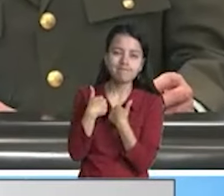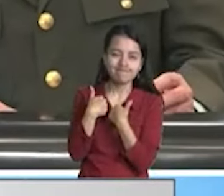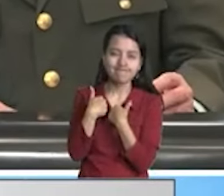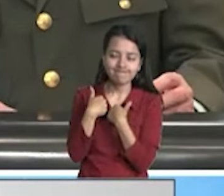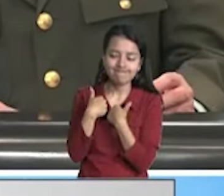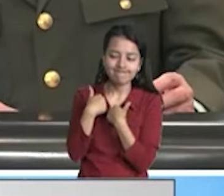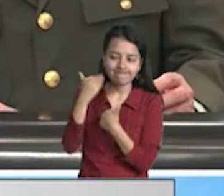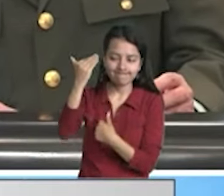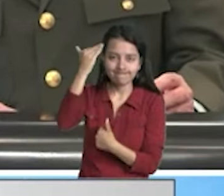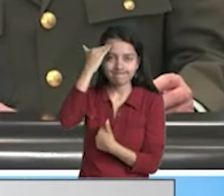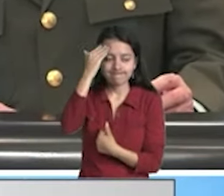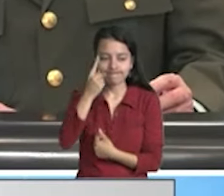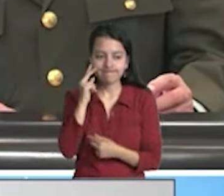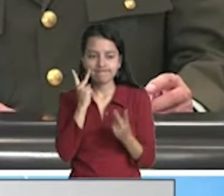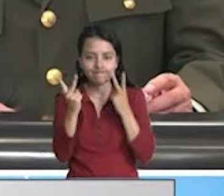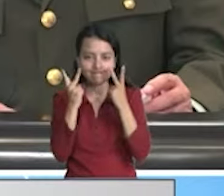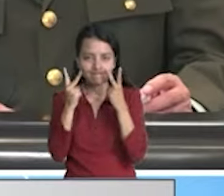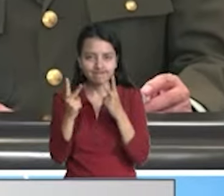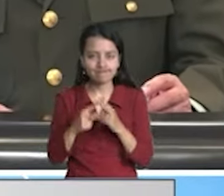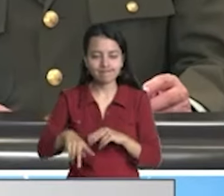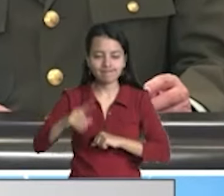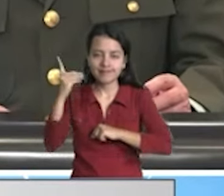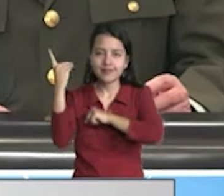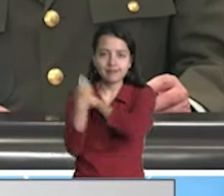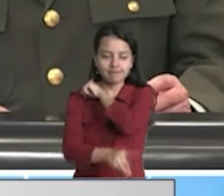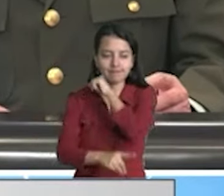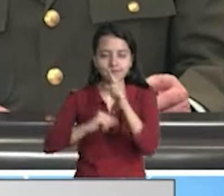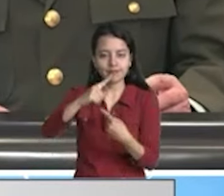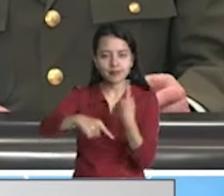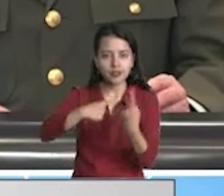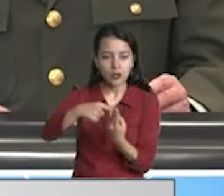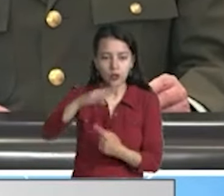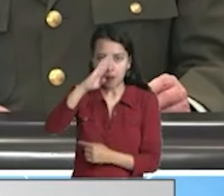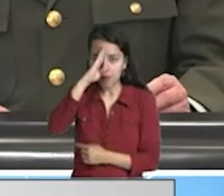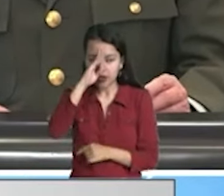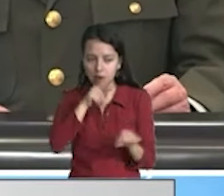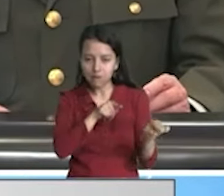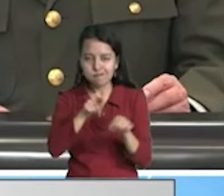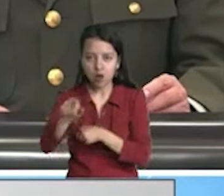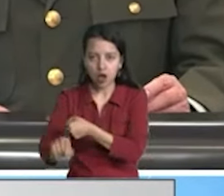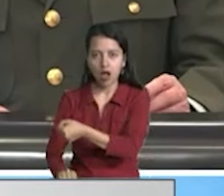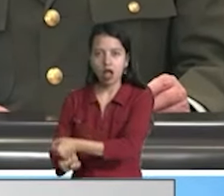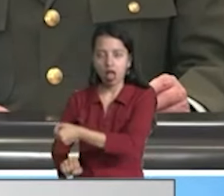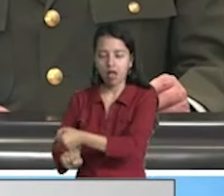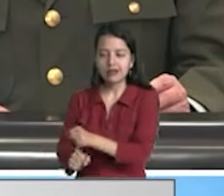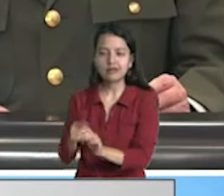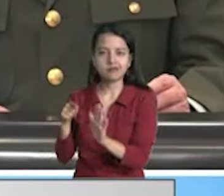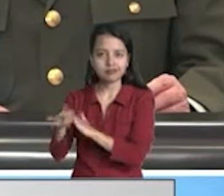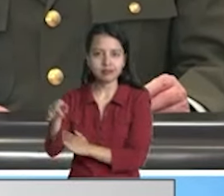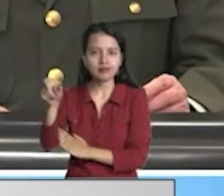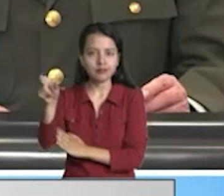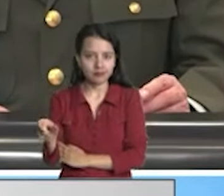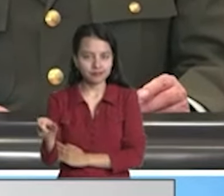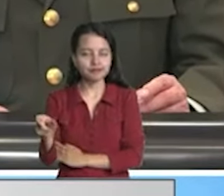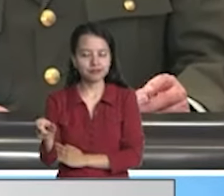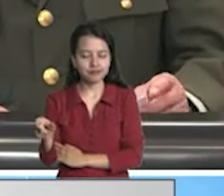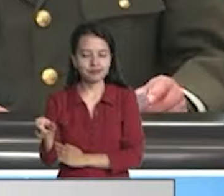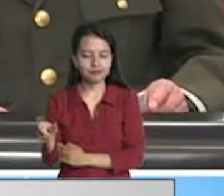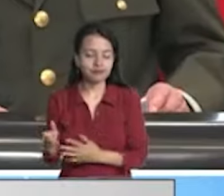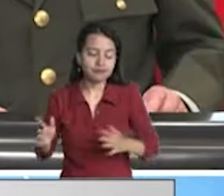acá la actuación disciplinaria y vendrán decisiones. Y también